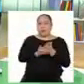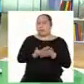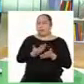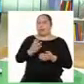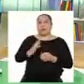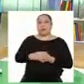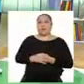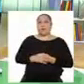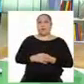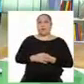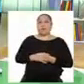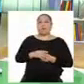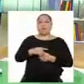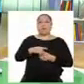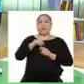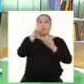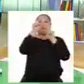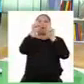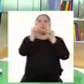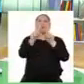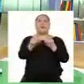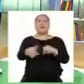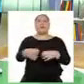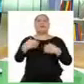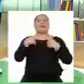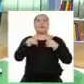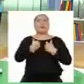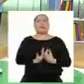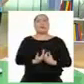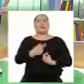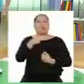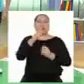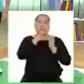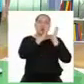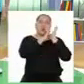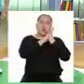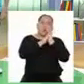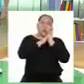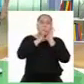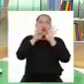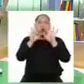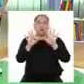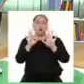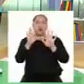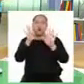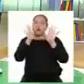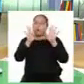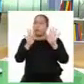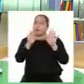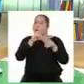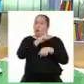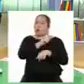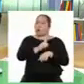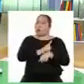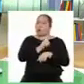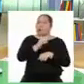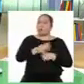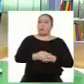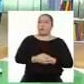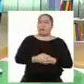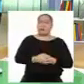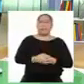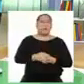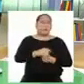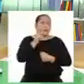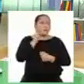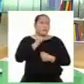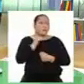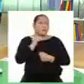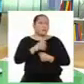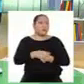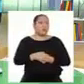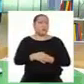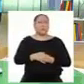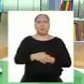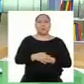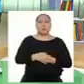Te haré un test de cansante ¿Has dormido entre 8 y 9 horas? Sí